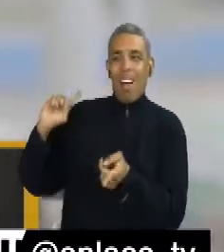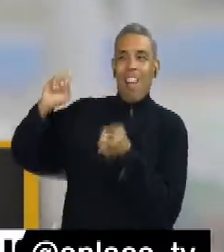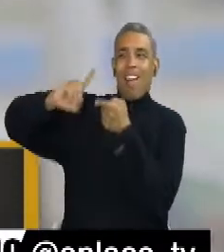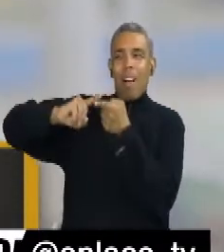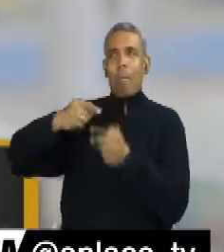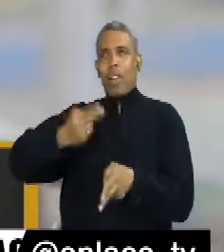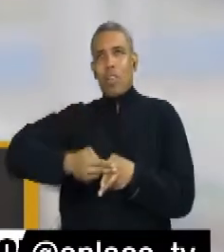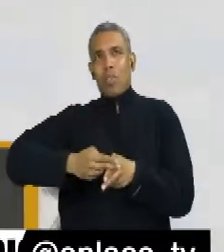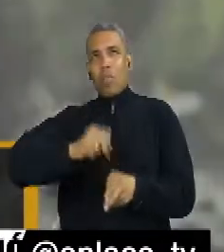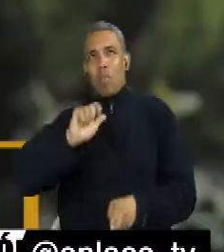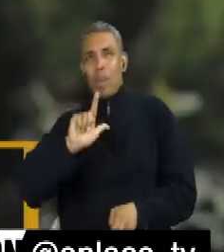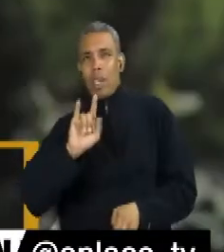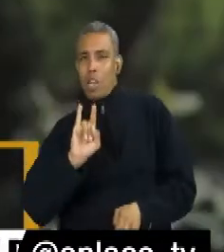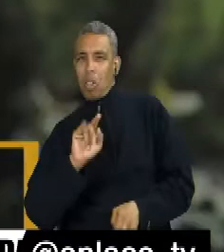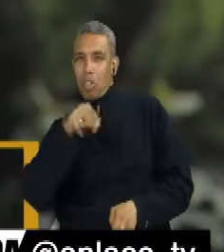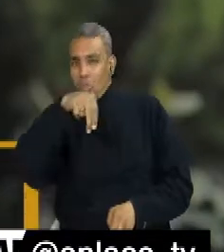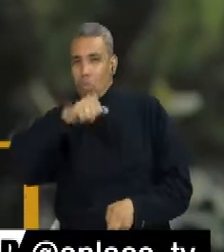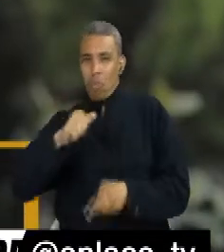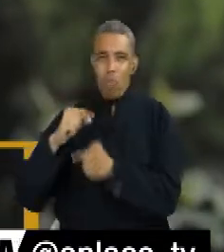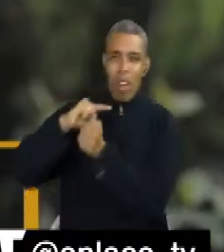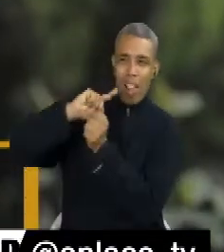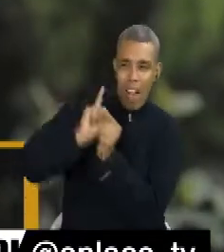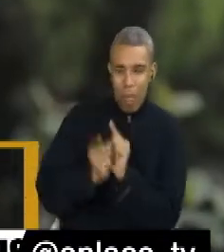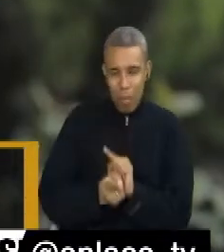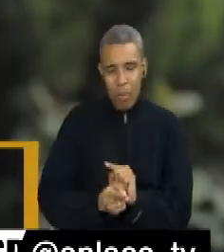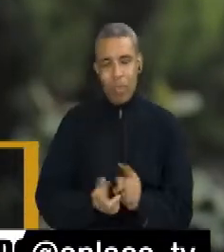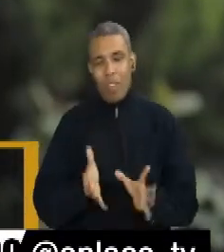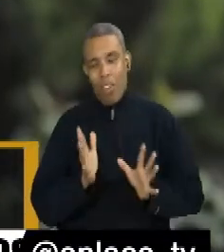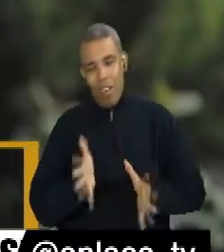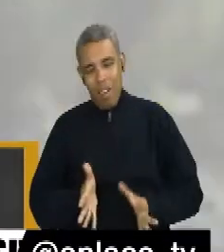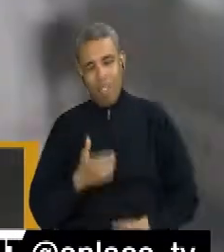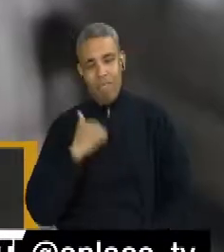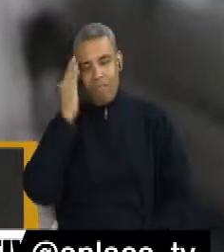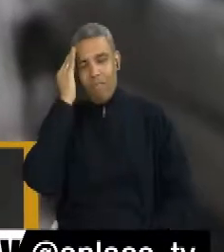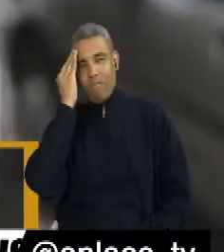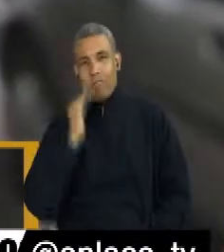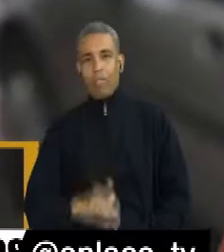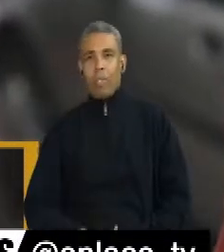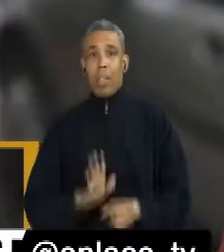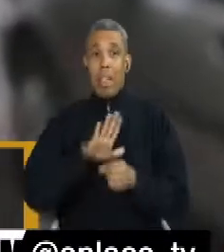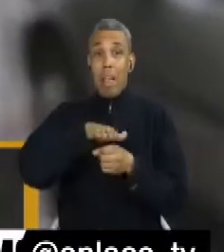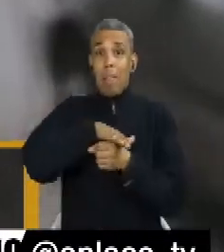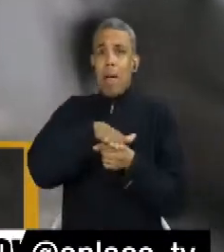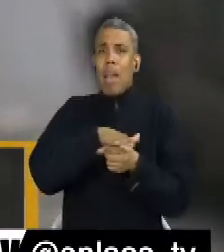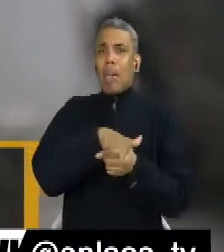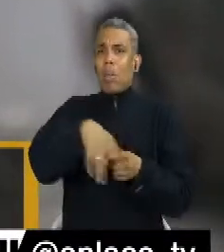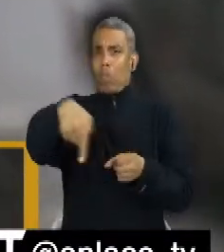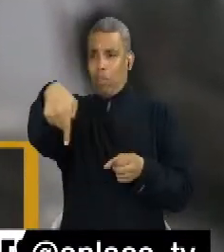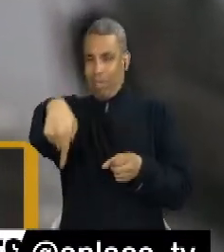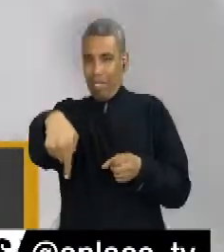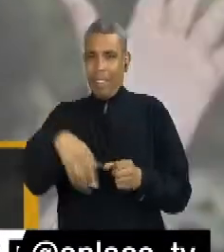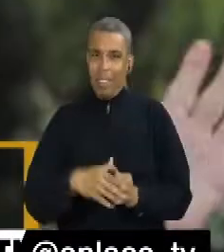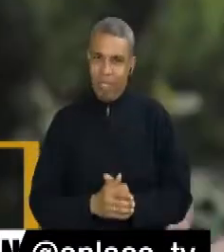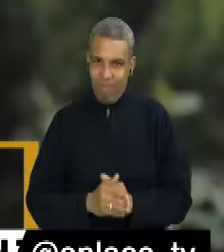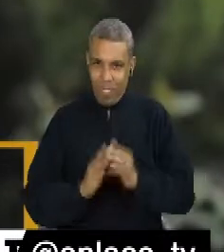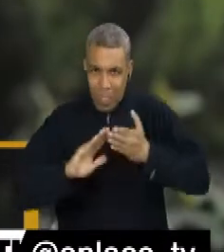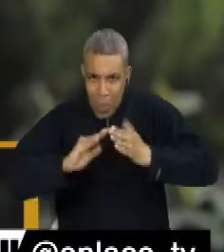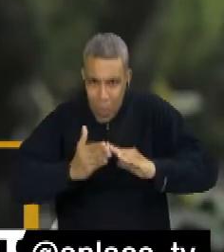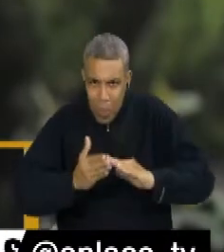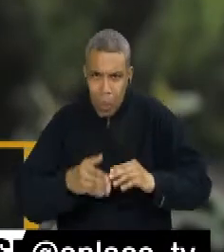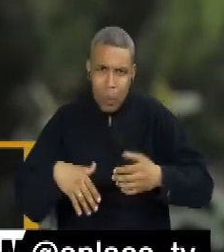la cancha La Luna. Lo mejor de este barrio es que siempre se ha distinguido porque entre todos nosotros los habitantes había